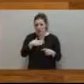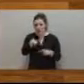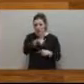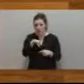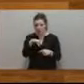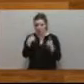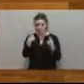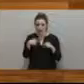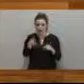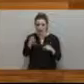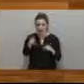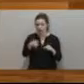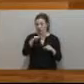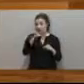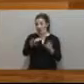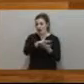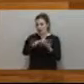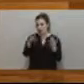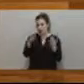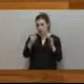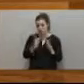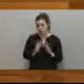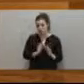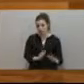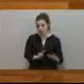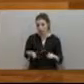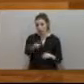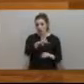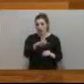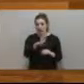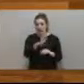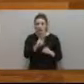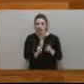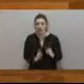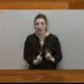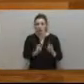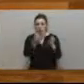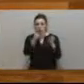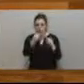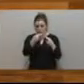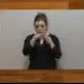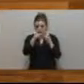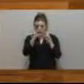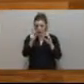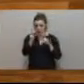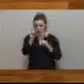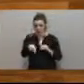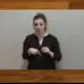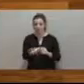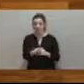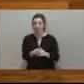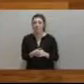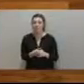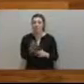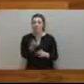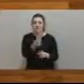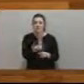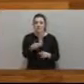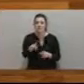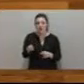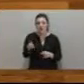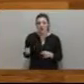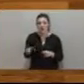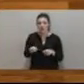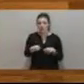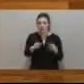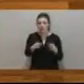sin entrar en el estado de abandono de la infraestructura hospitalaria, que mes a mes se deteriora